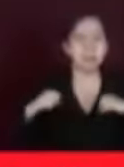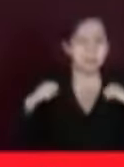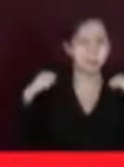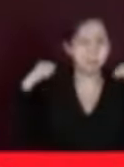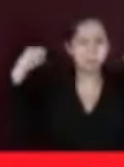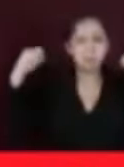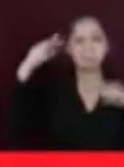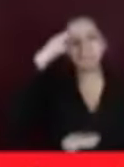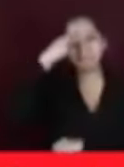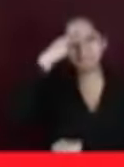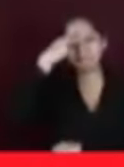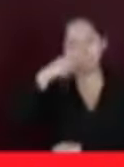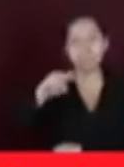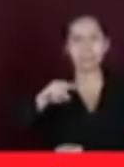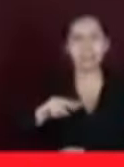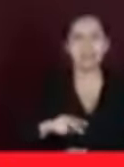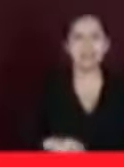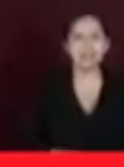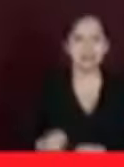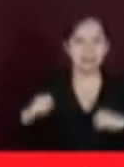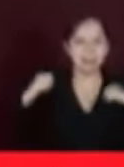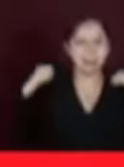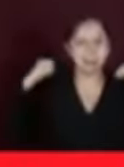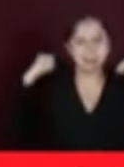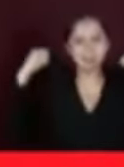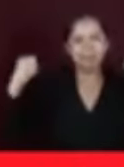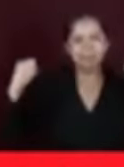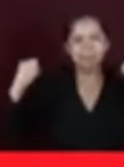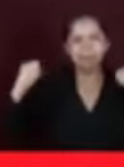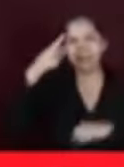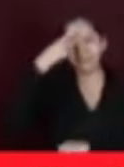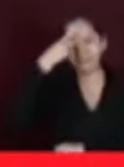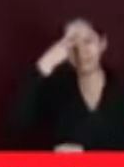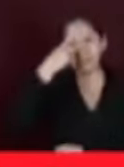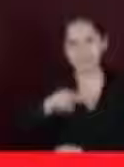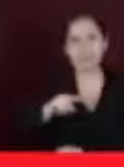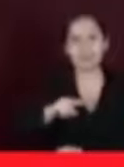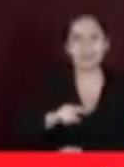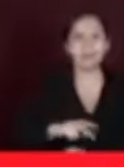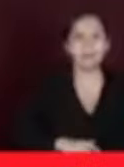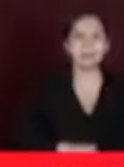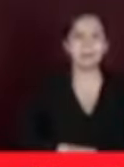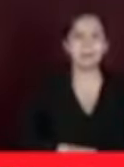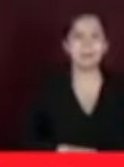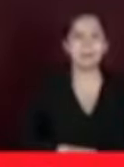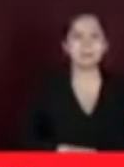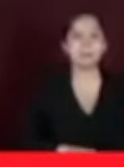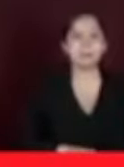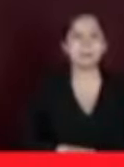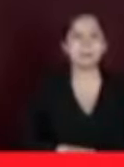¡Viva México! ¡Viva! ¡Viva México! ¡Viva!